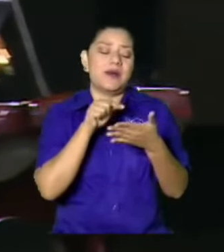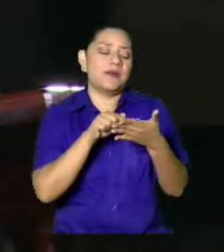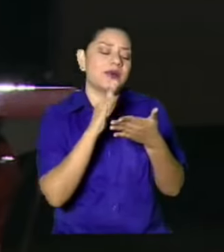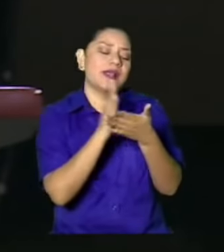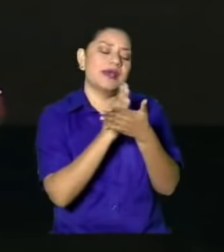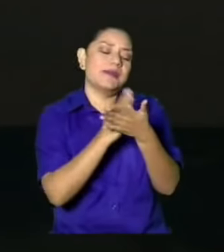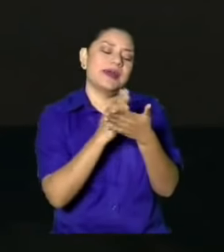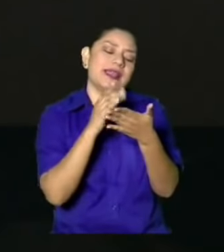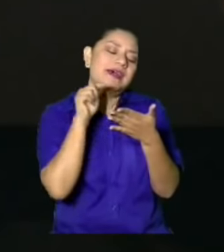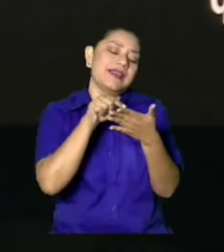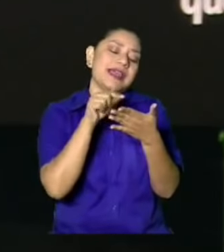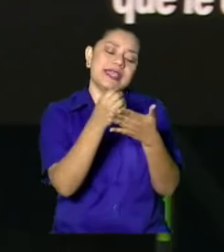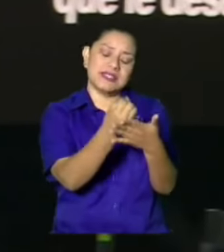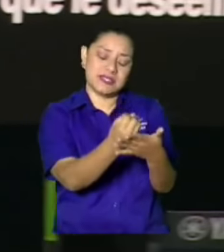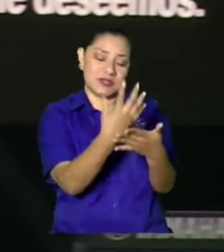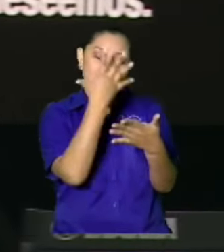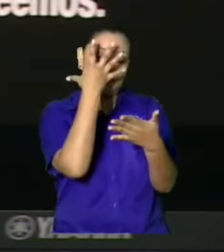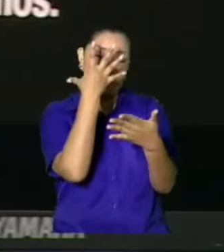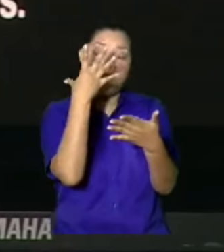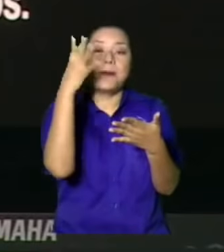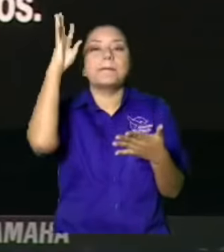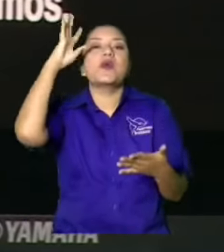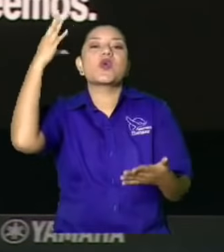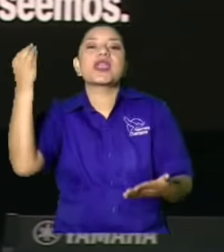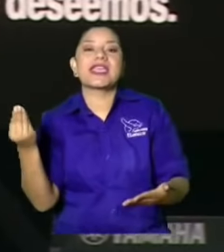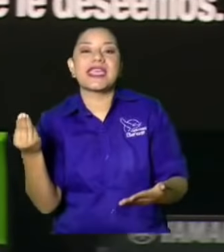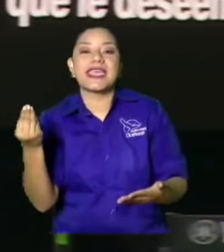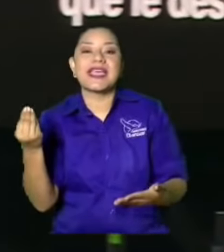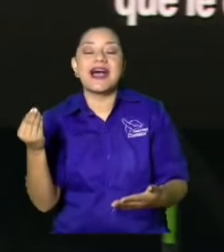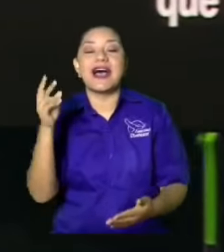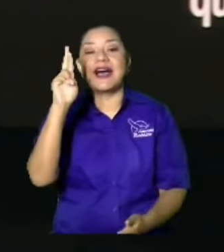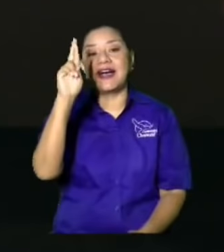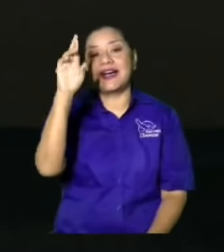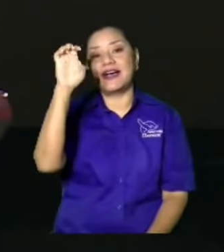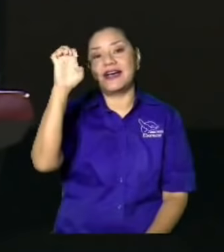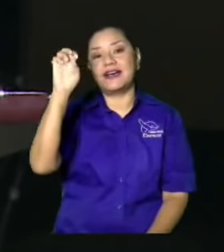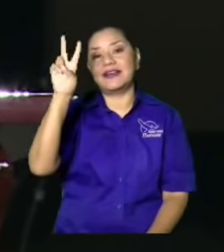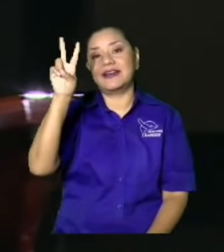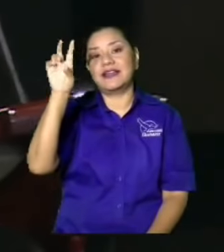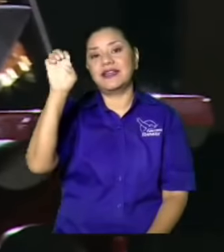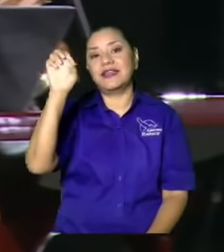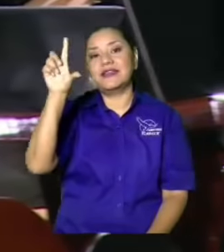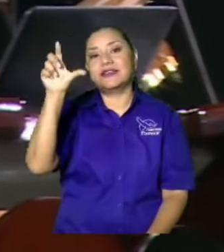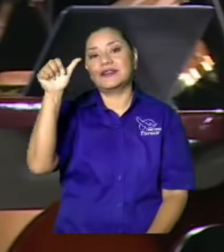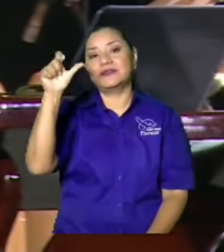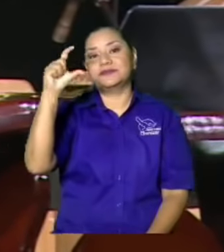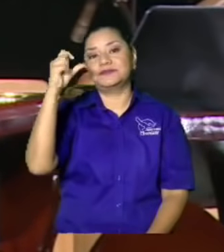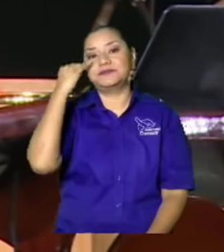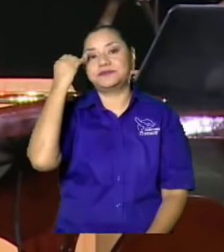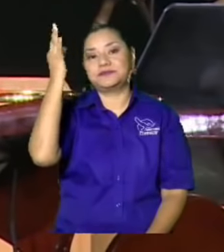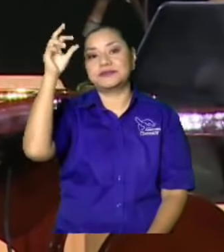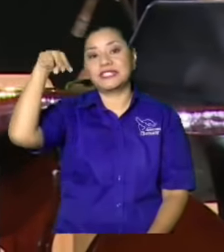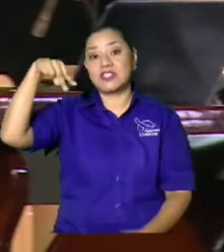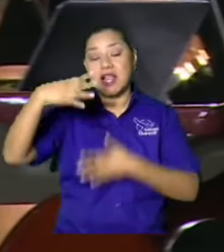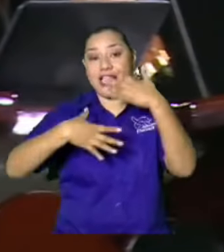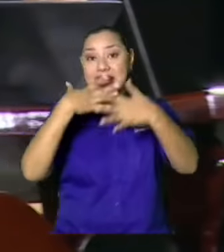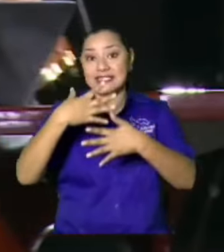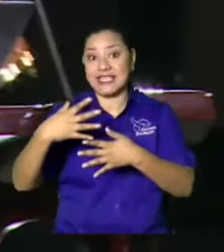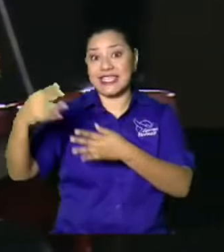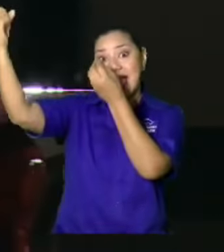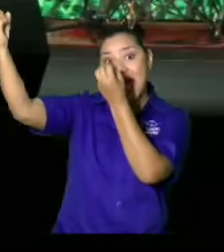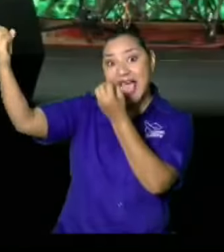palabra revelada, porque la revelación es muy importante. Recuérdese que Deuteronomio 29:29 dice, hermano amado, que